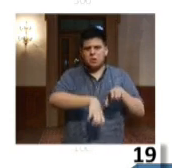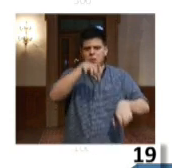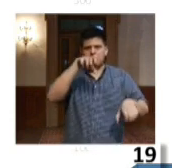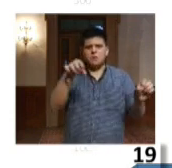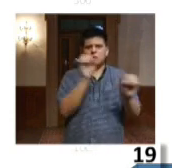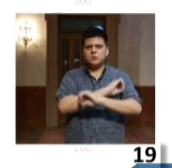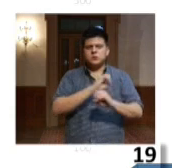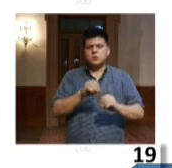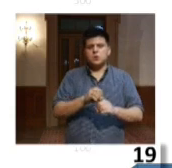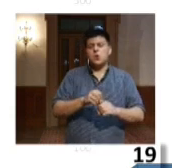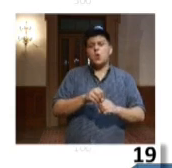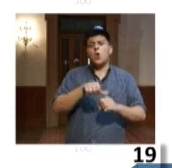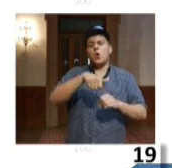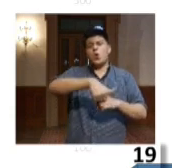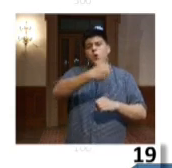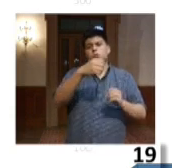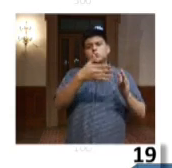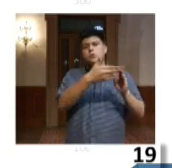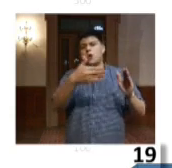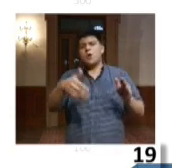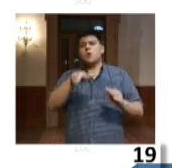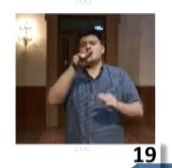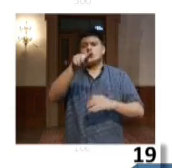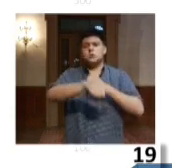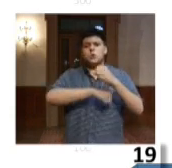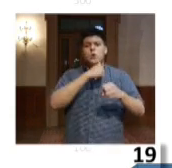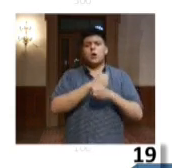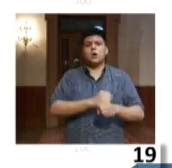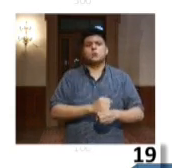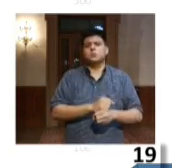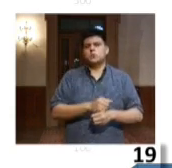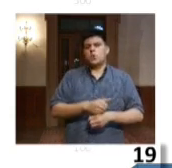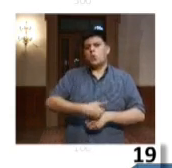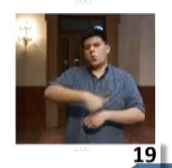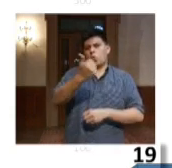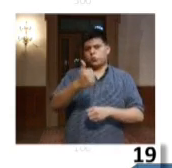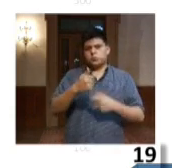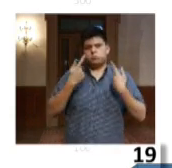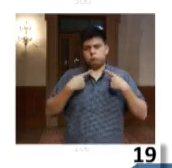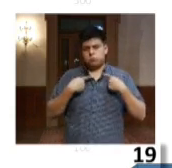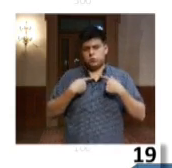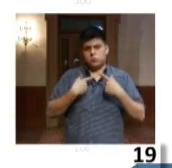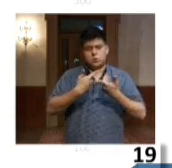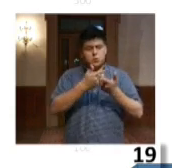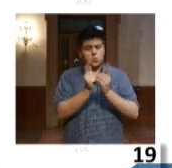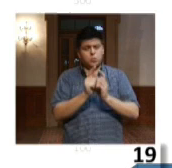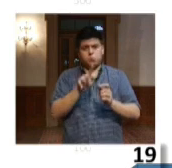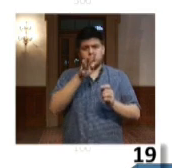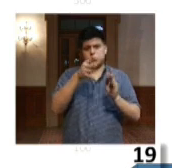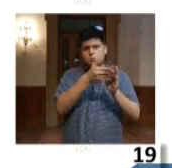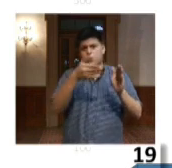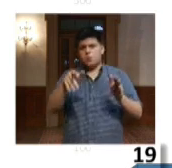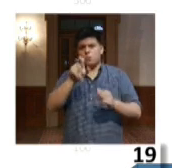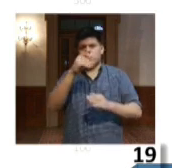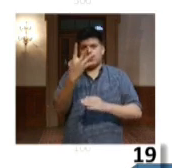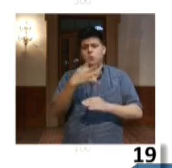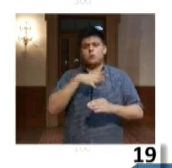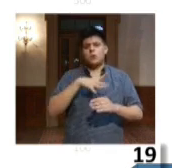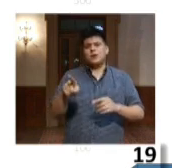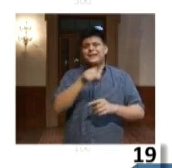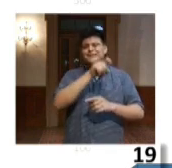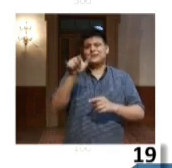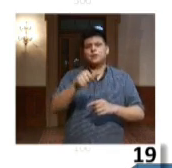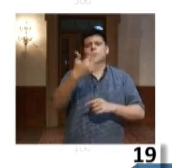18 años tenemos 29 casos, tampoco tenemos defunciones. Y en el grupo de 19 a 24, 110